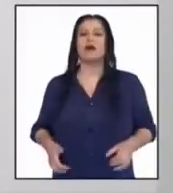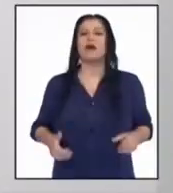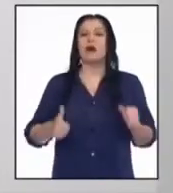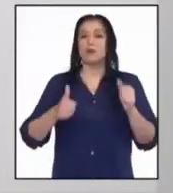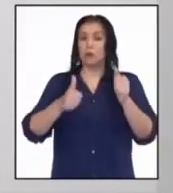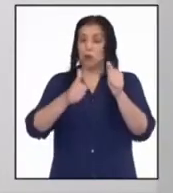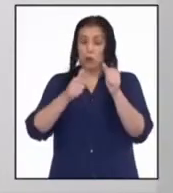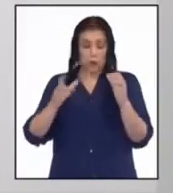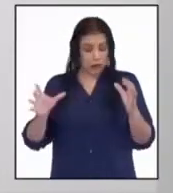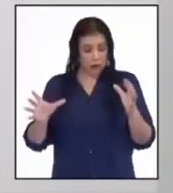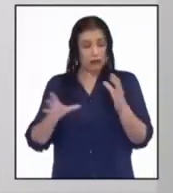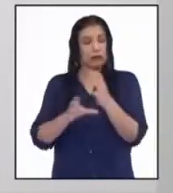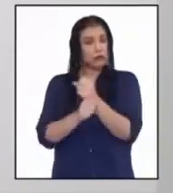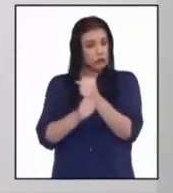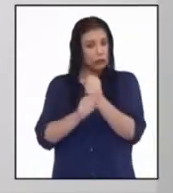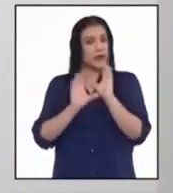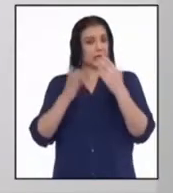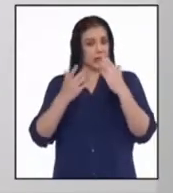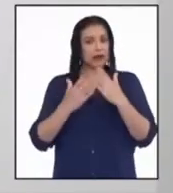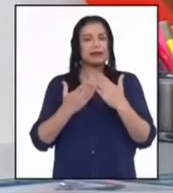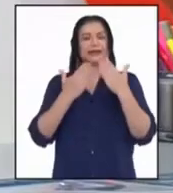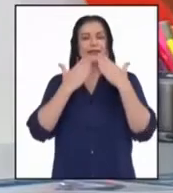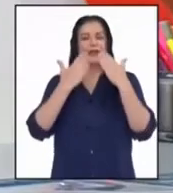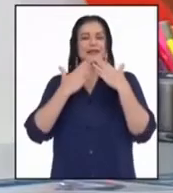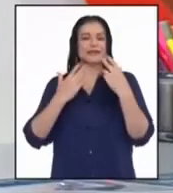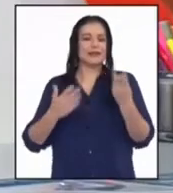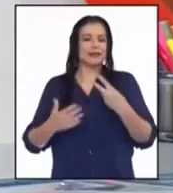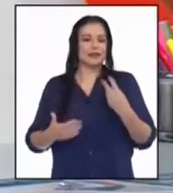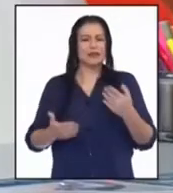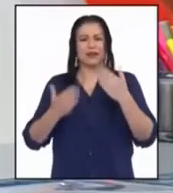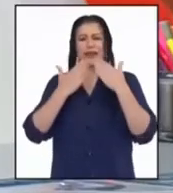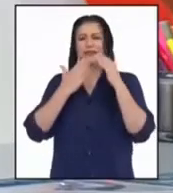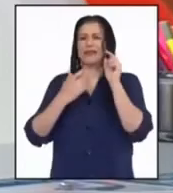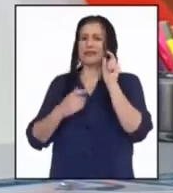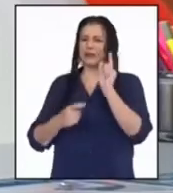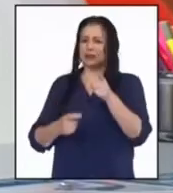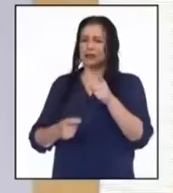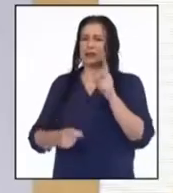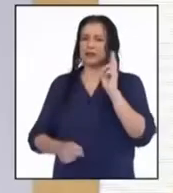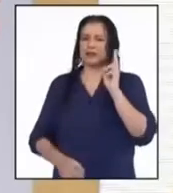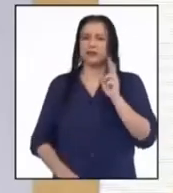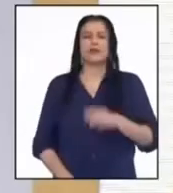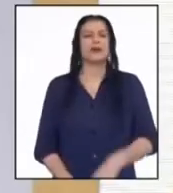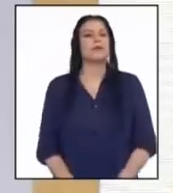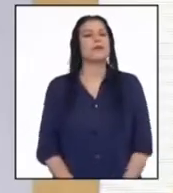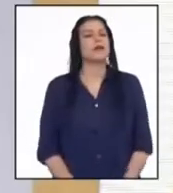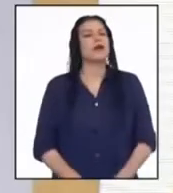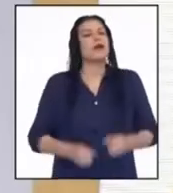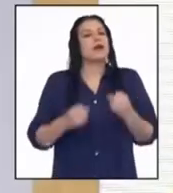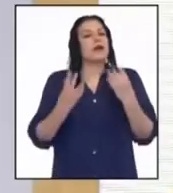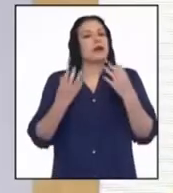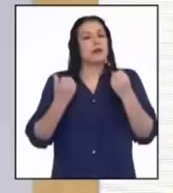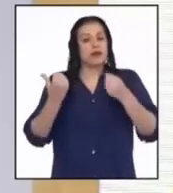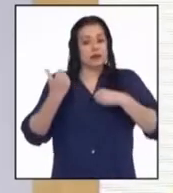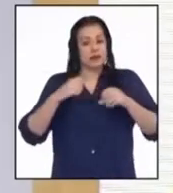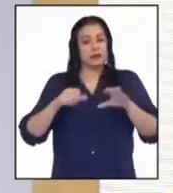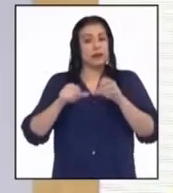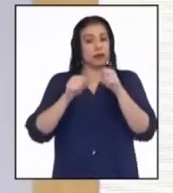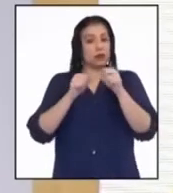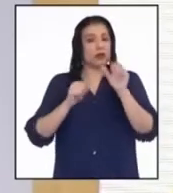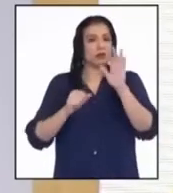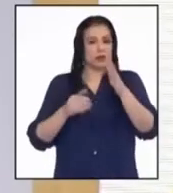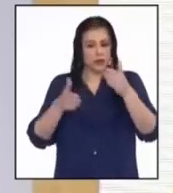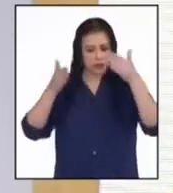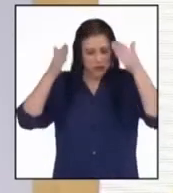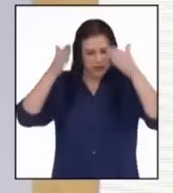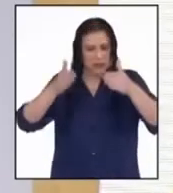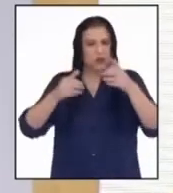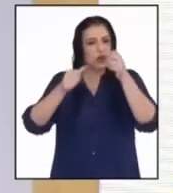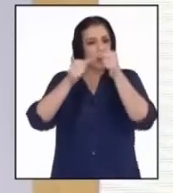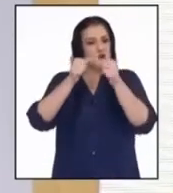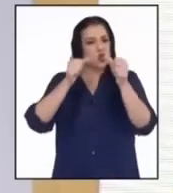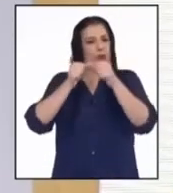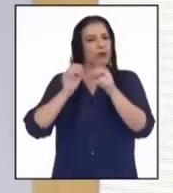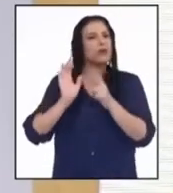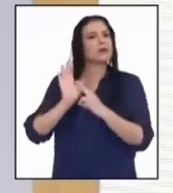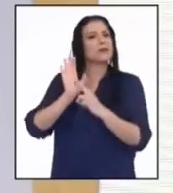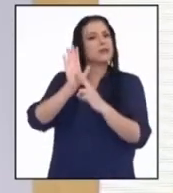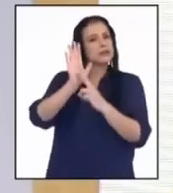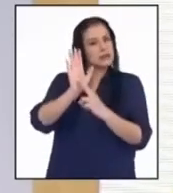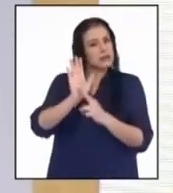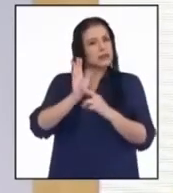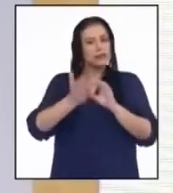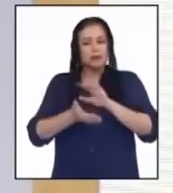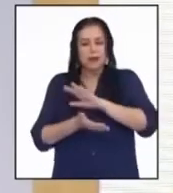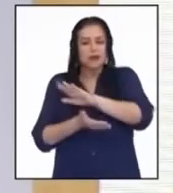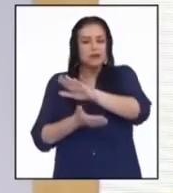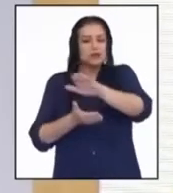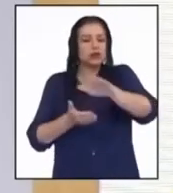Buen resumen, gracias a los dos. Gracias a usted. Bueno, esta actividad 5 se centró en los números representativos